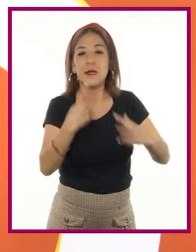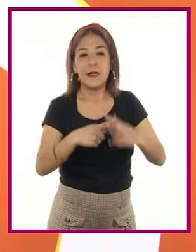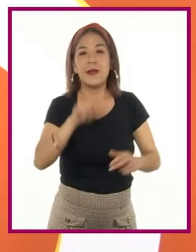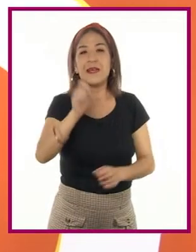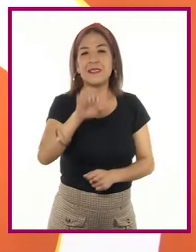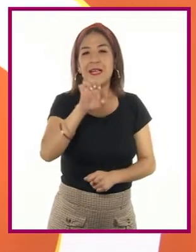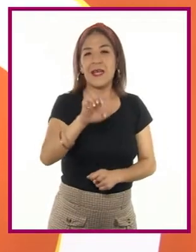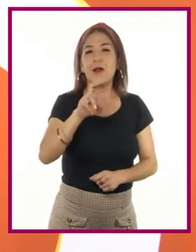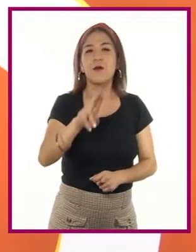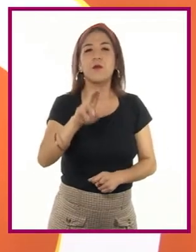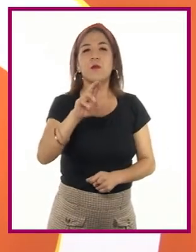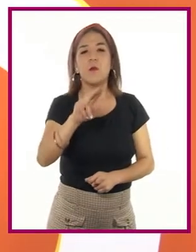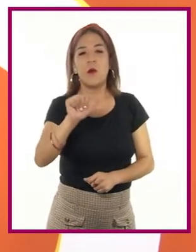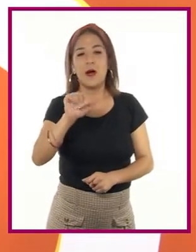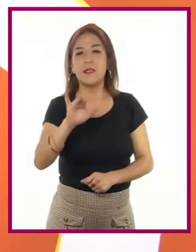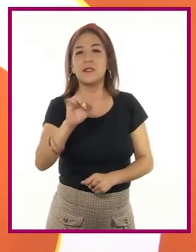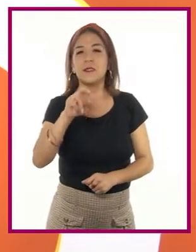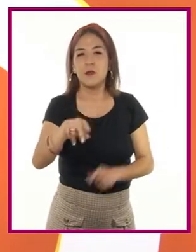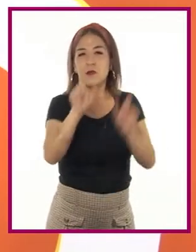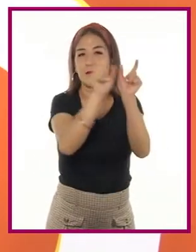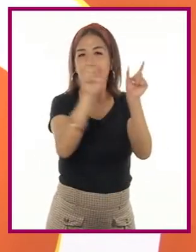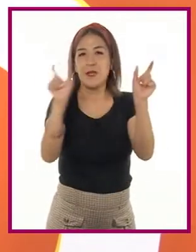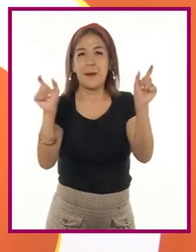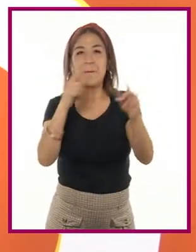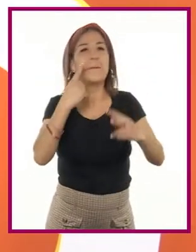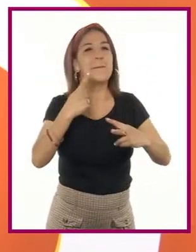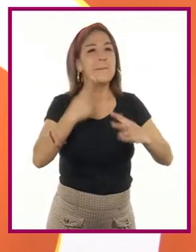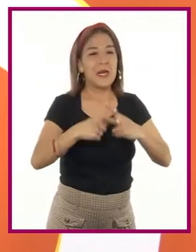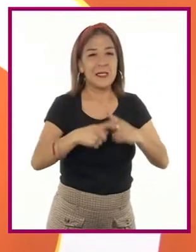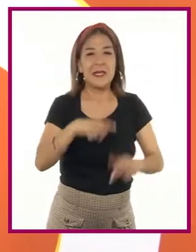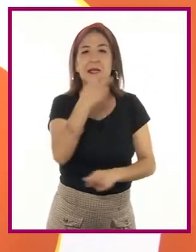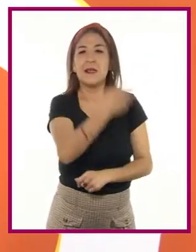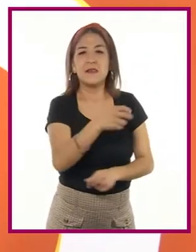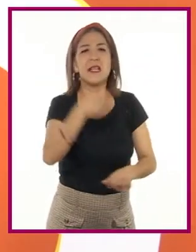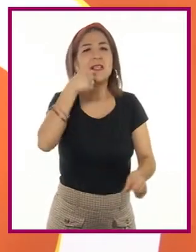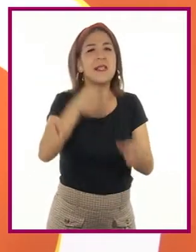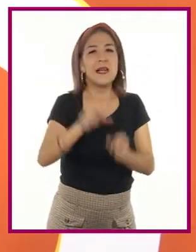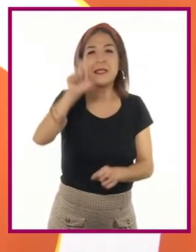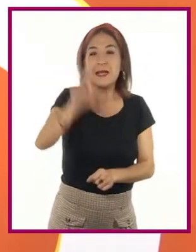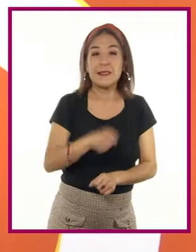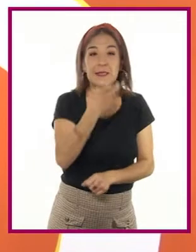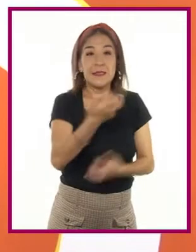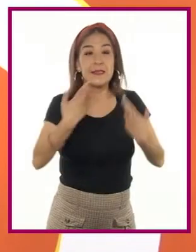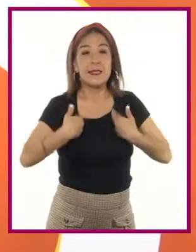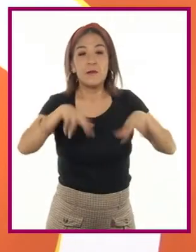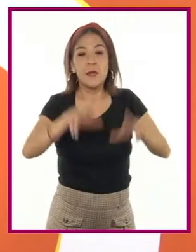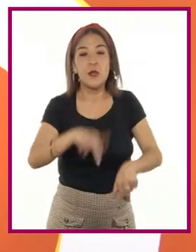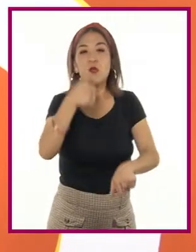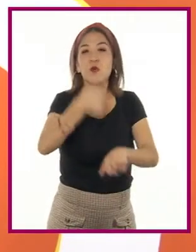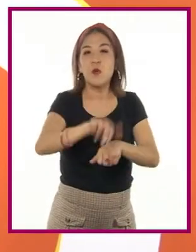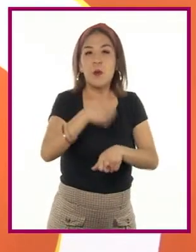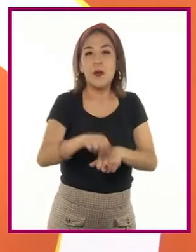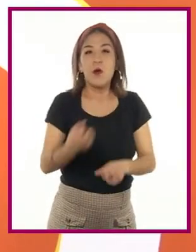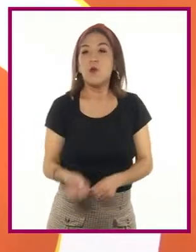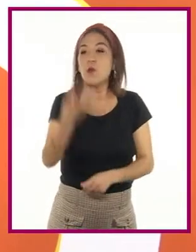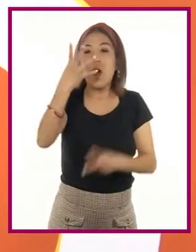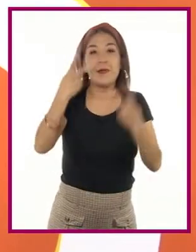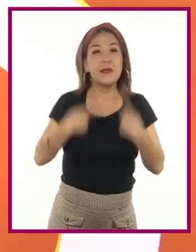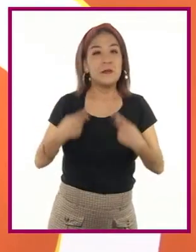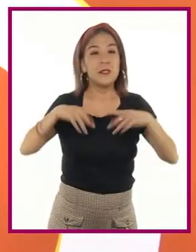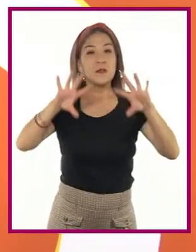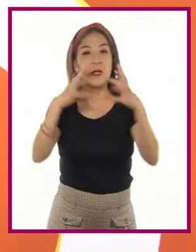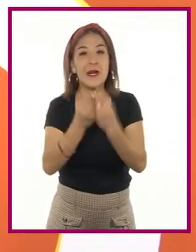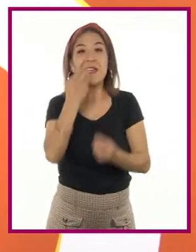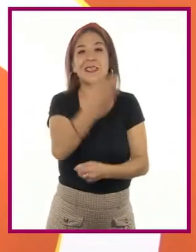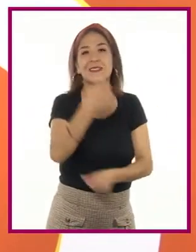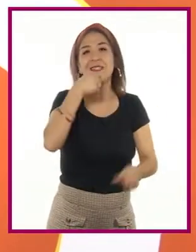ecuación en este caso la literal x que representa al número de personas se considera una